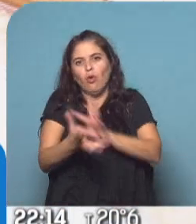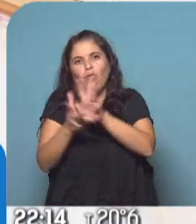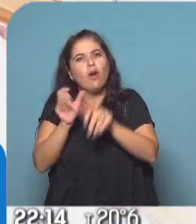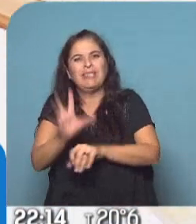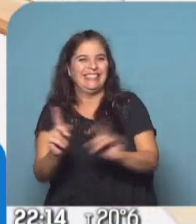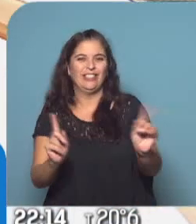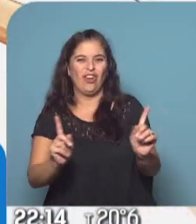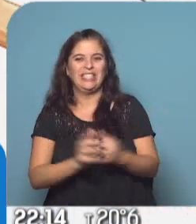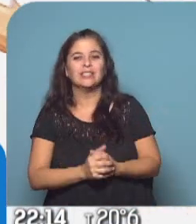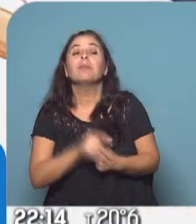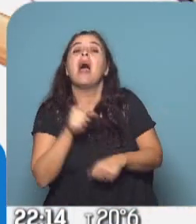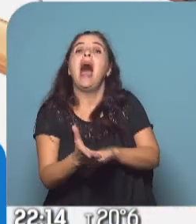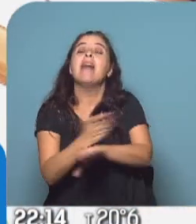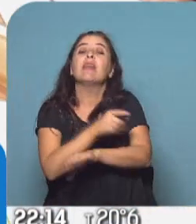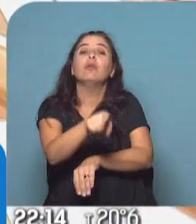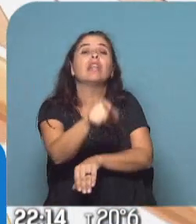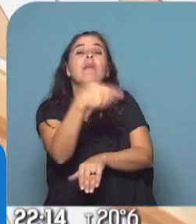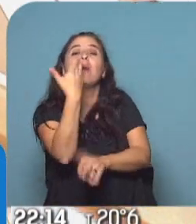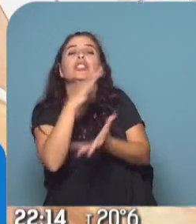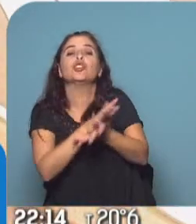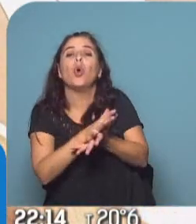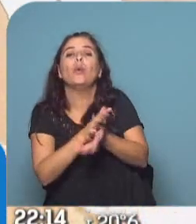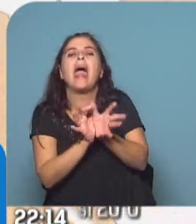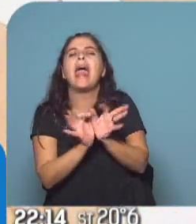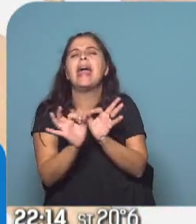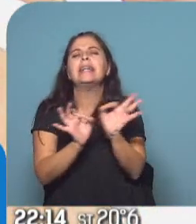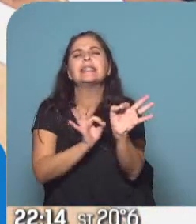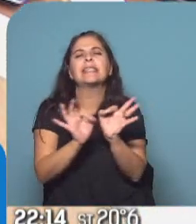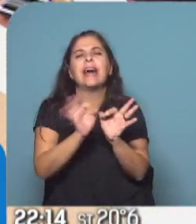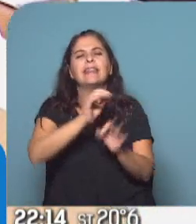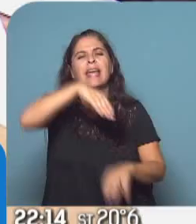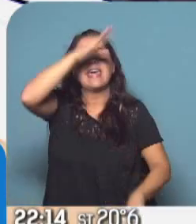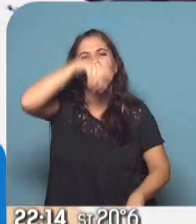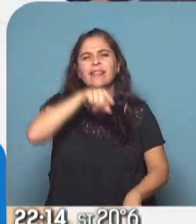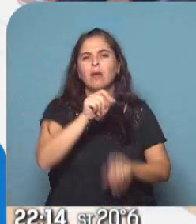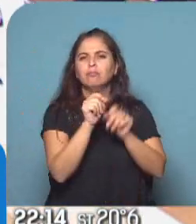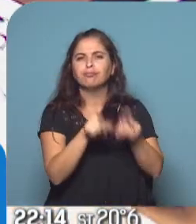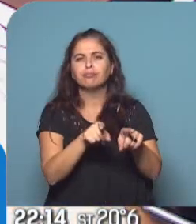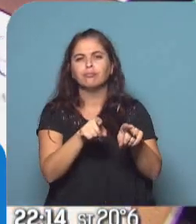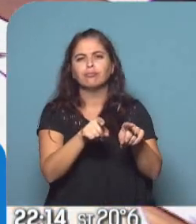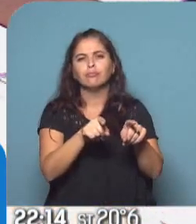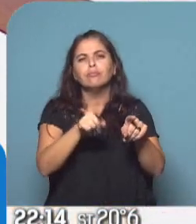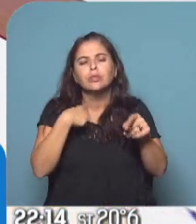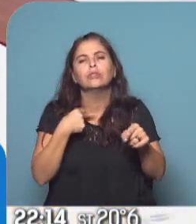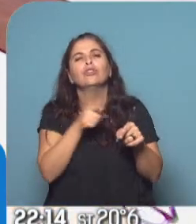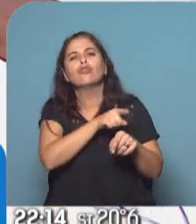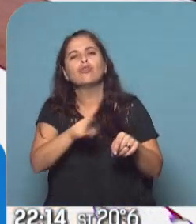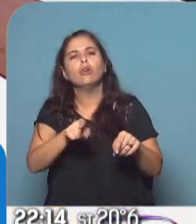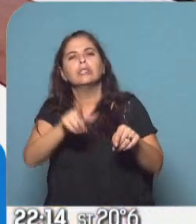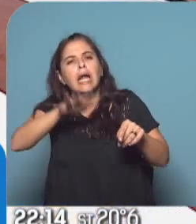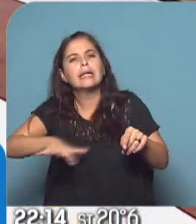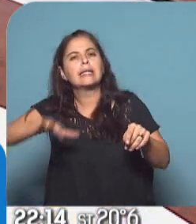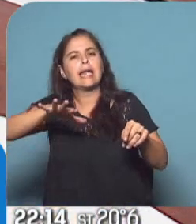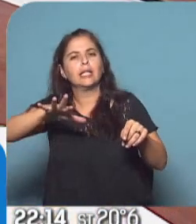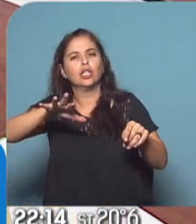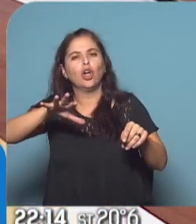de la estrategia de Trump hacia Medio Oriente. A ver si nos ayudás a entender cómo se inscriben estos episodios relacionados con Irán